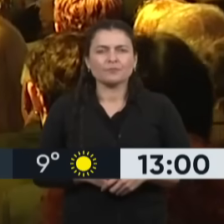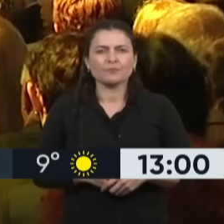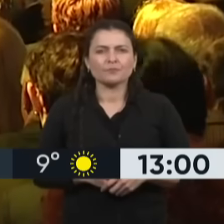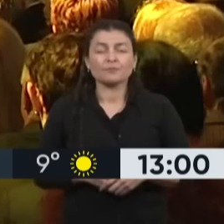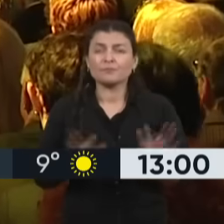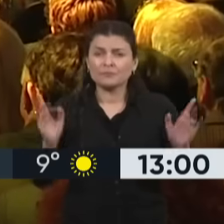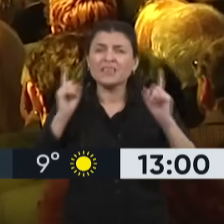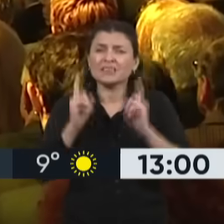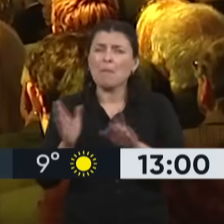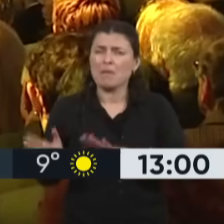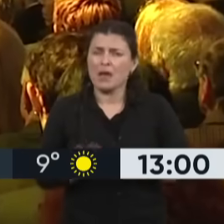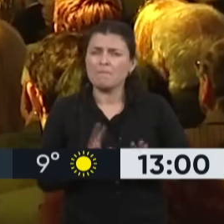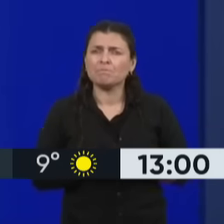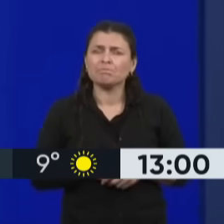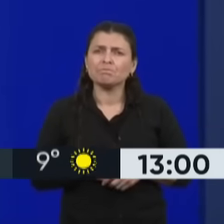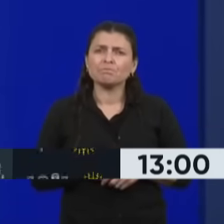Por otra parte,